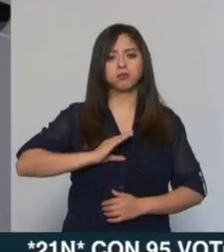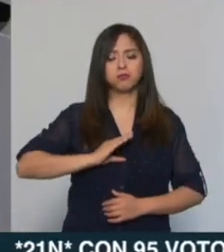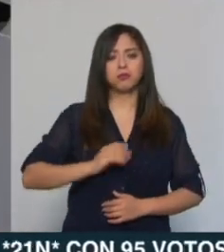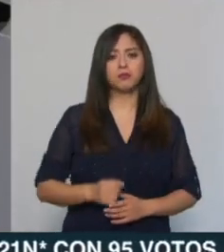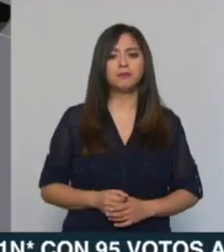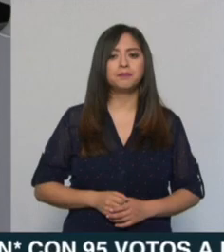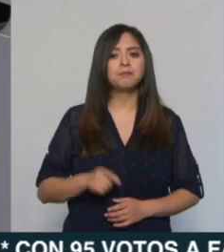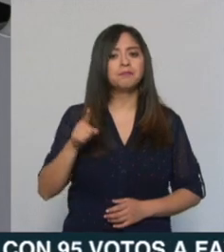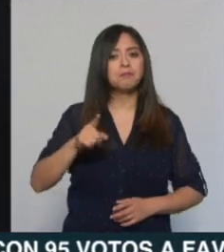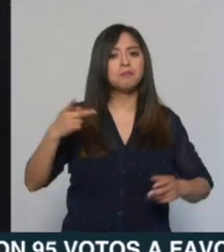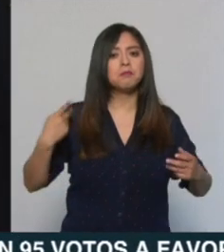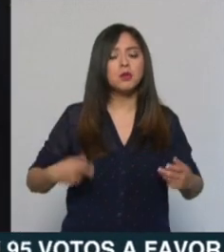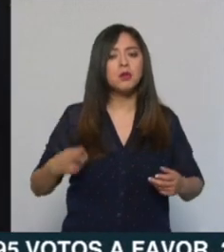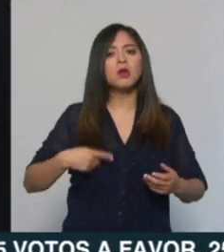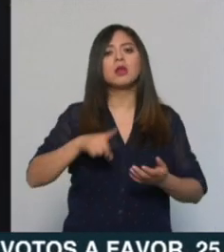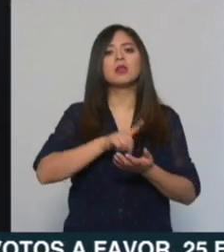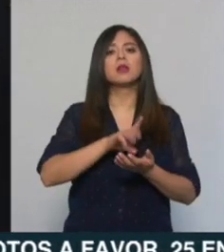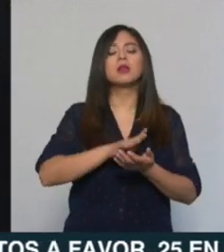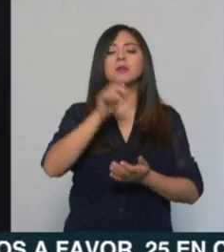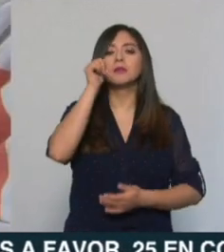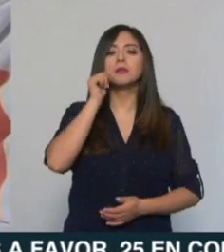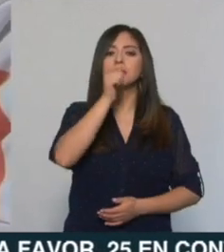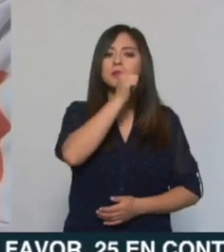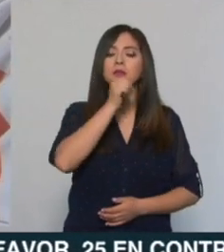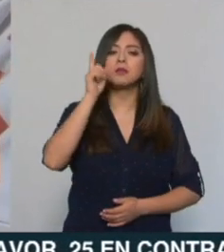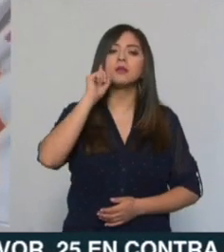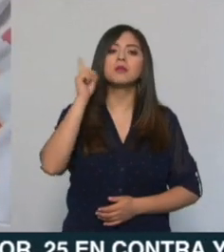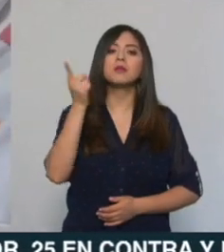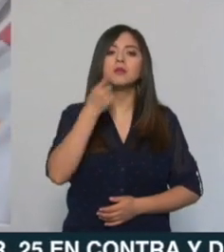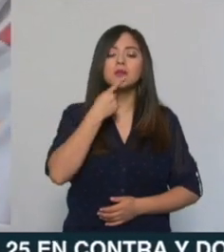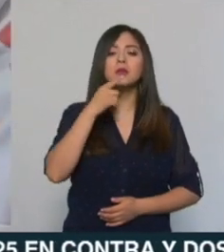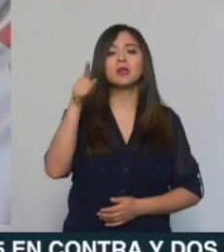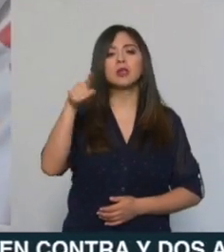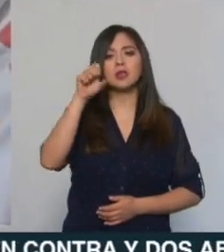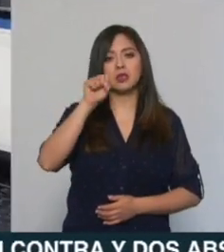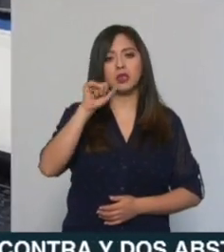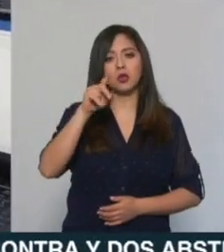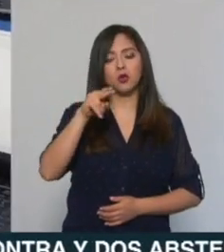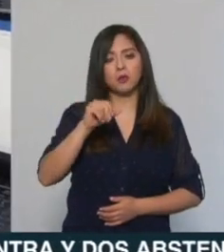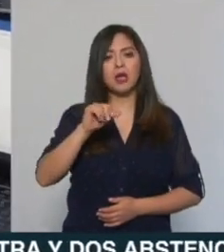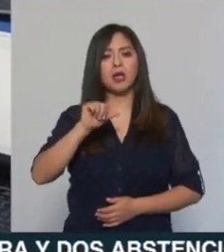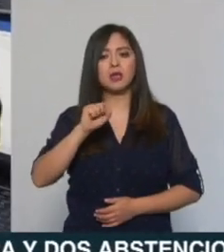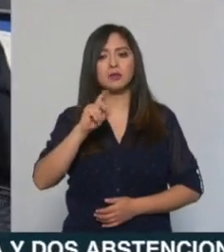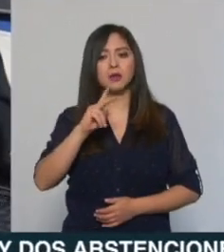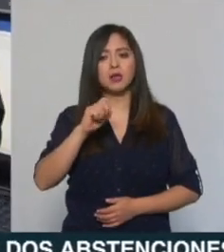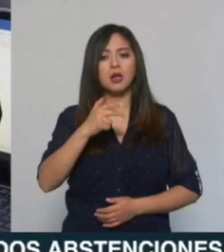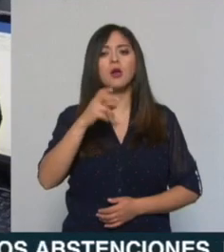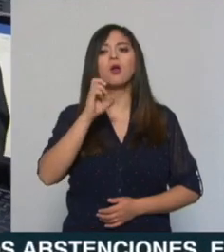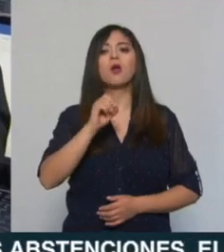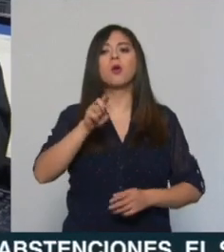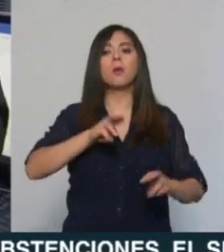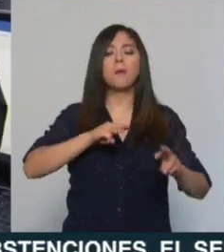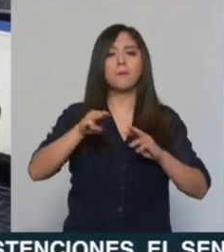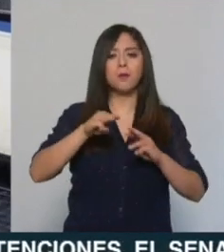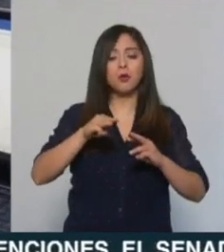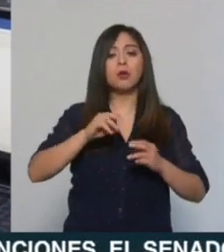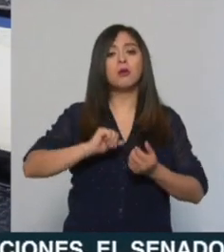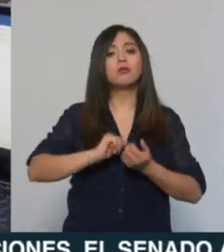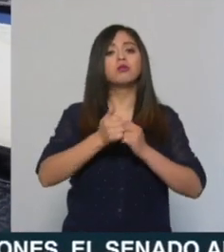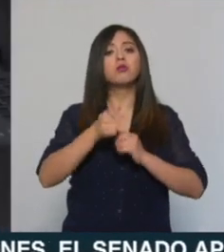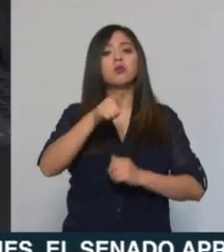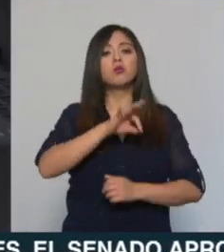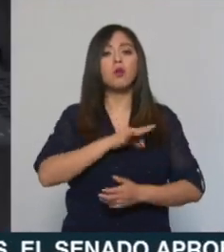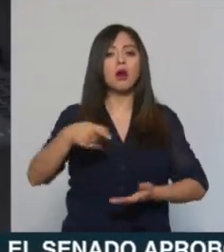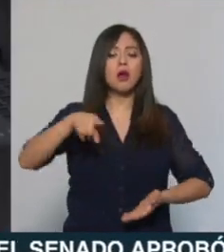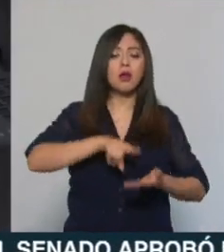con alguna discapacidad como ceguera, sordera, síndrome de Asperger o alguna discapacidad motriz pueden, a través de